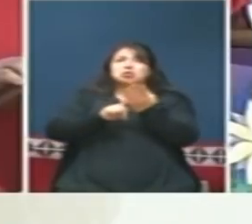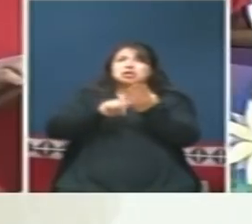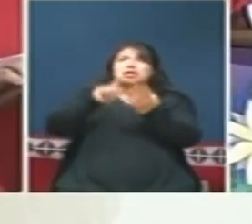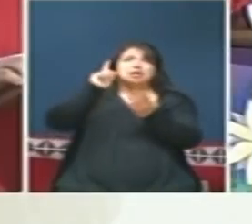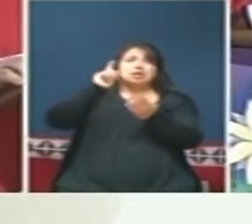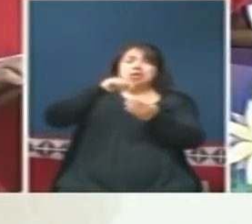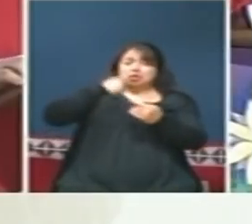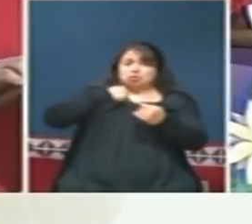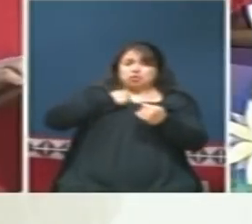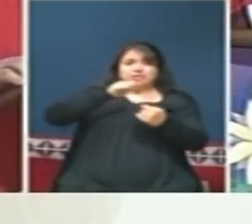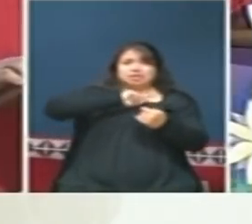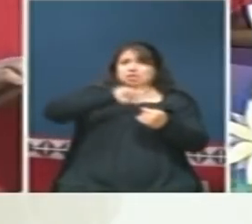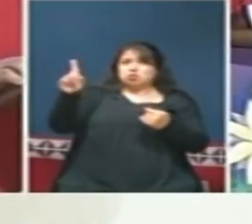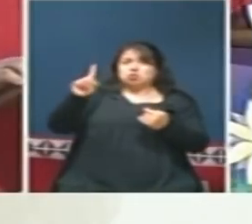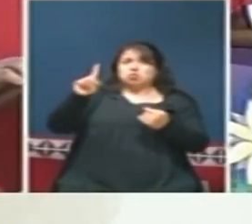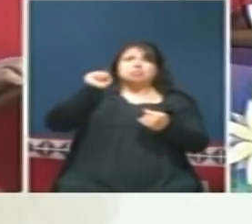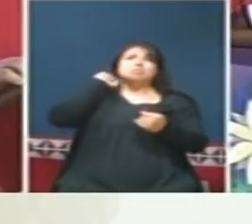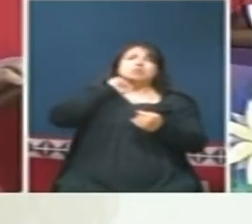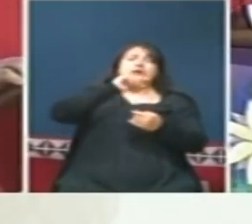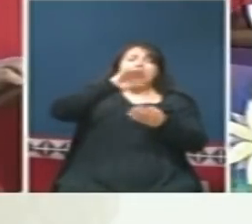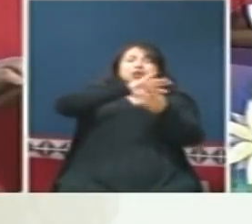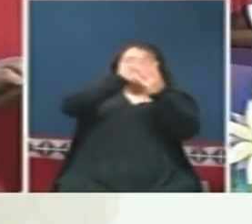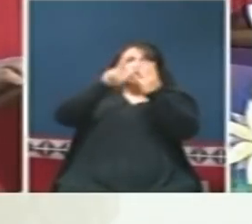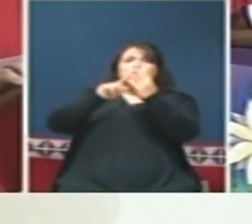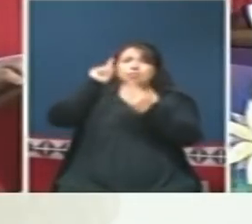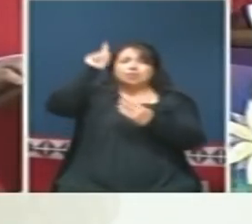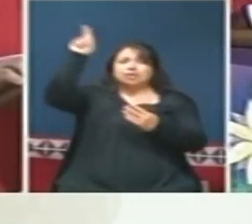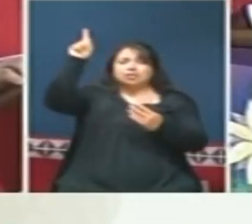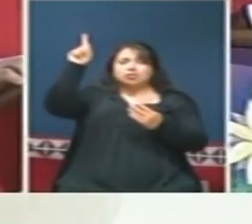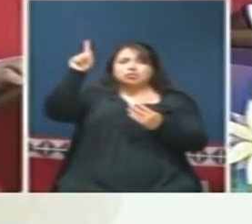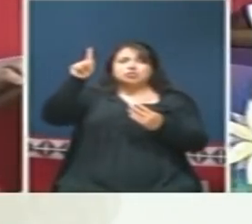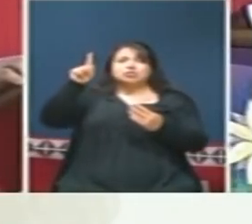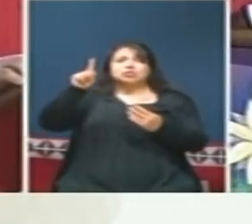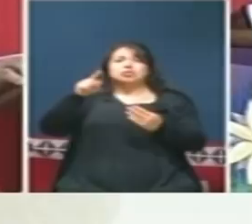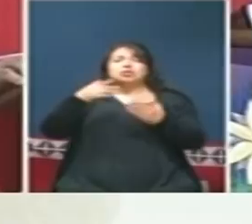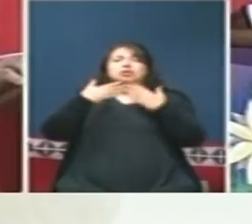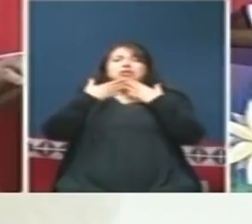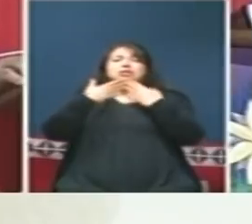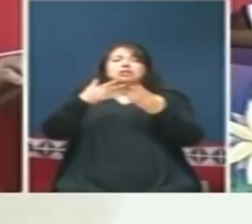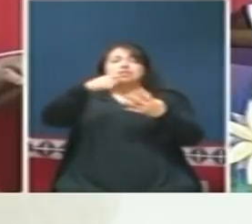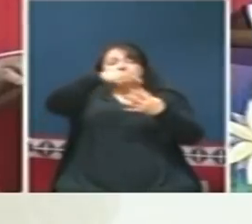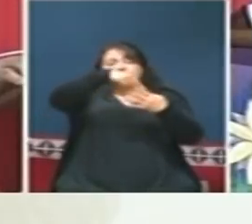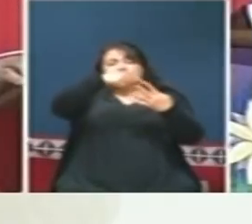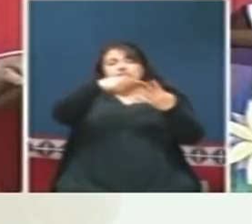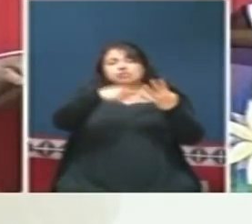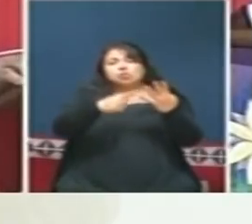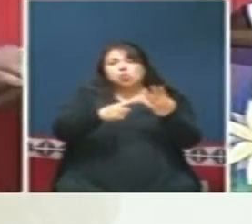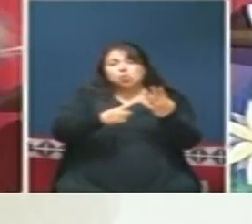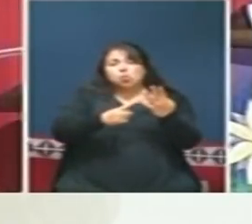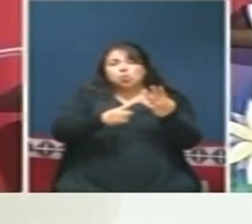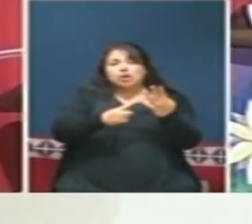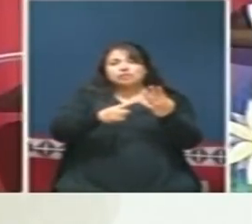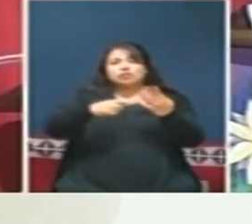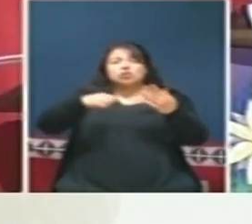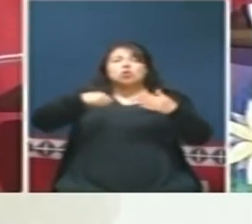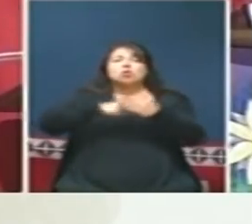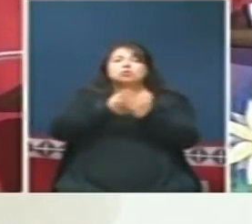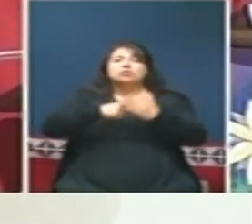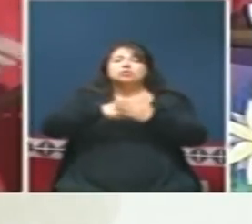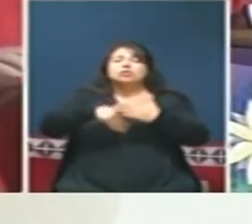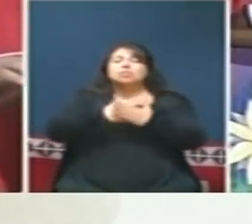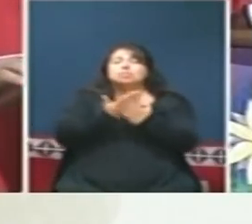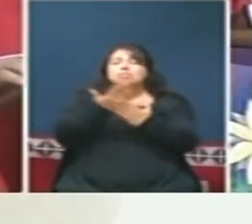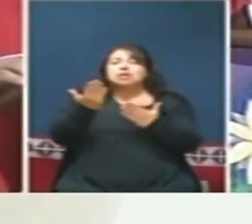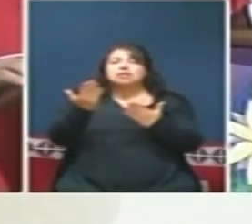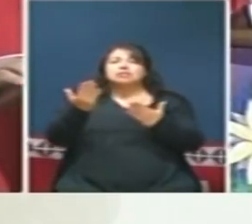narrarlas. Davvero chiedo oggi la grazia ai nostri martiri che se non siamo chiamati